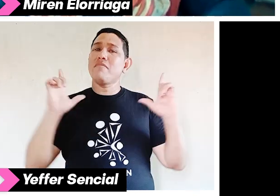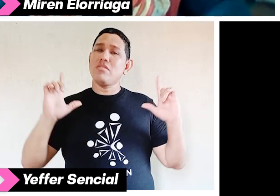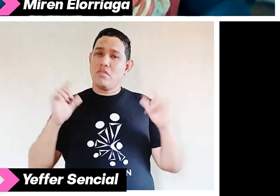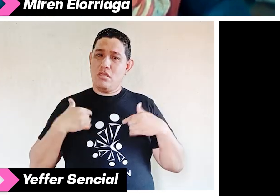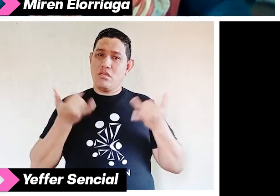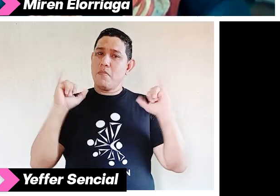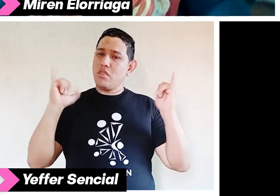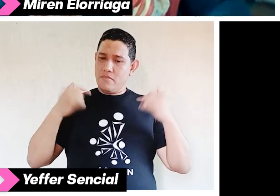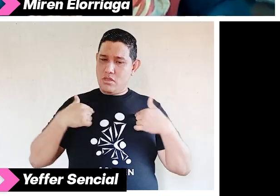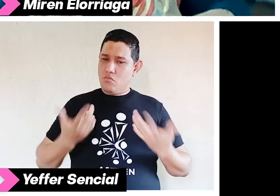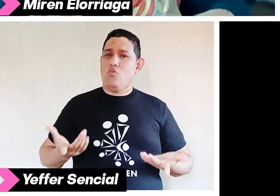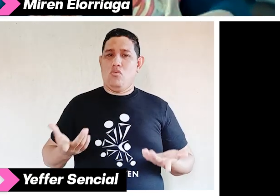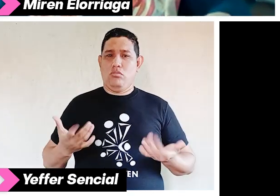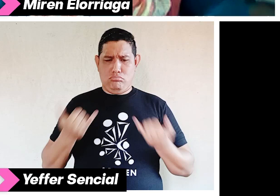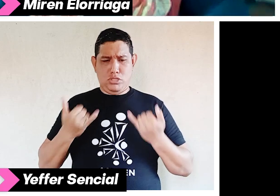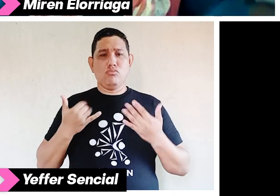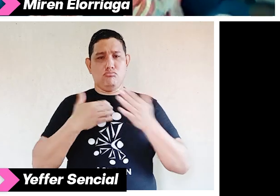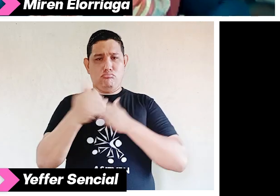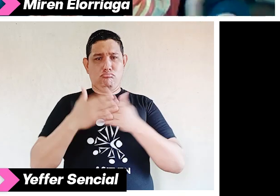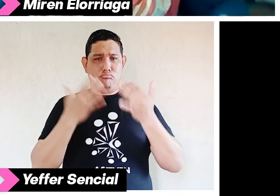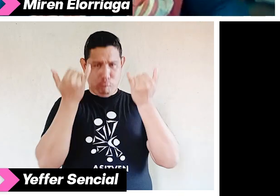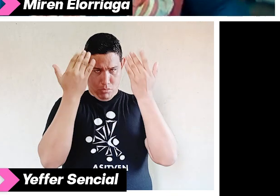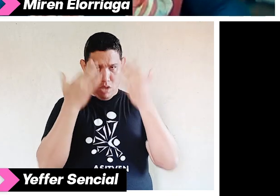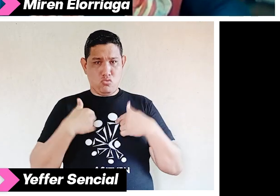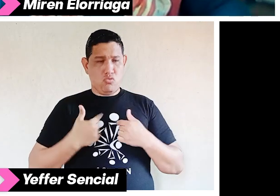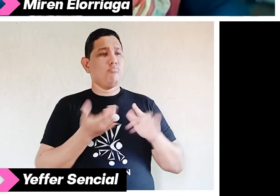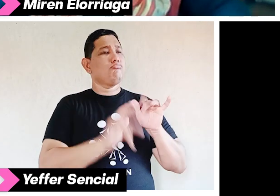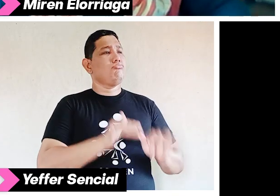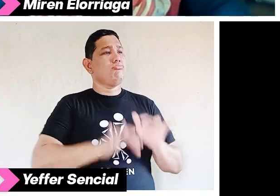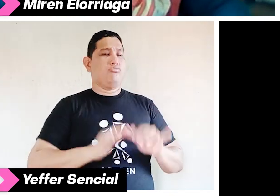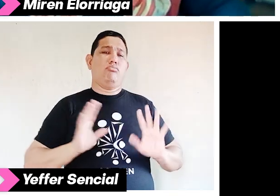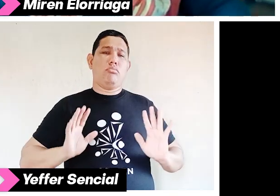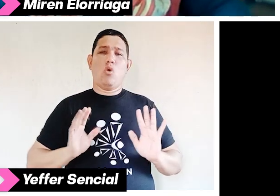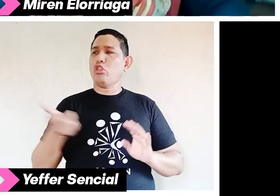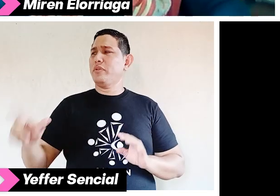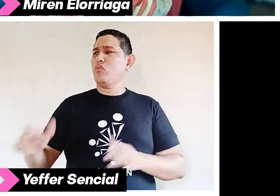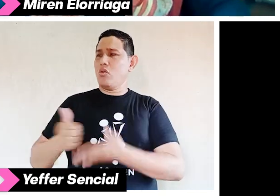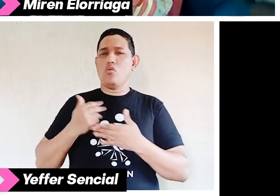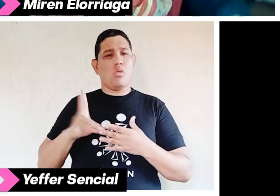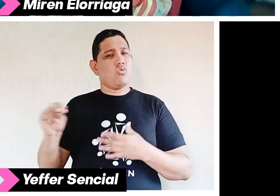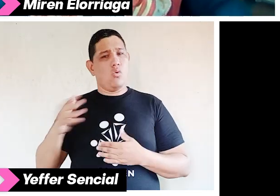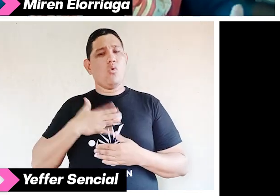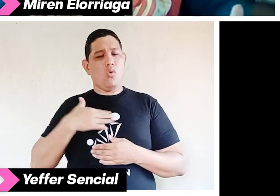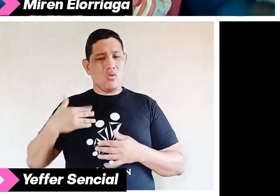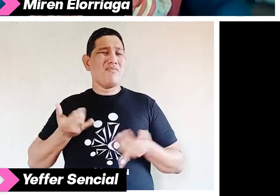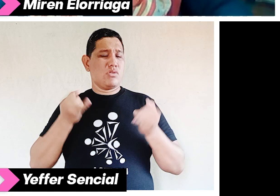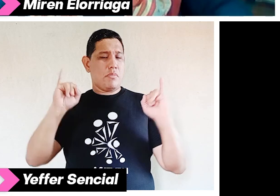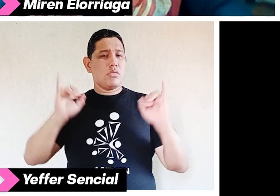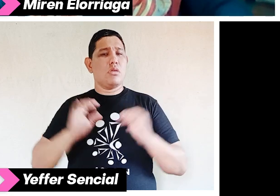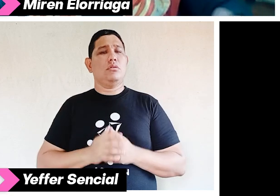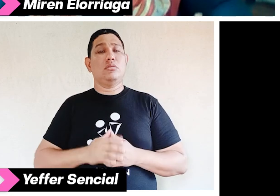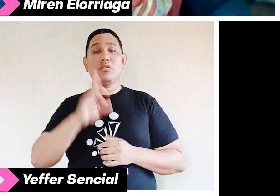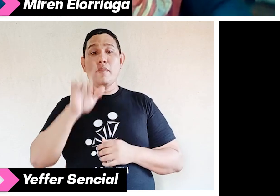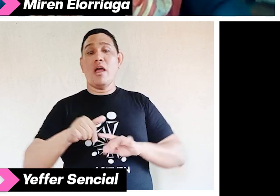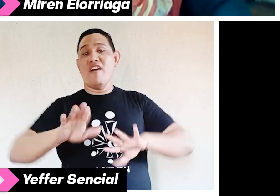Queremos hacerlo nosotros mismos sin más condicionante que los que en algún momento, alguna parte,